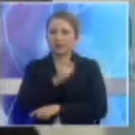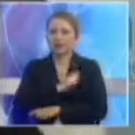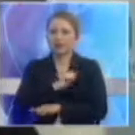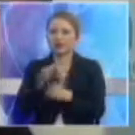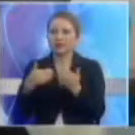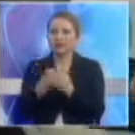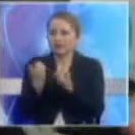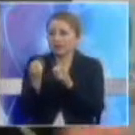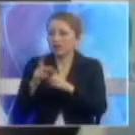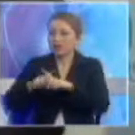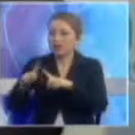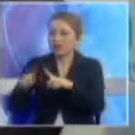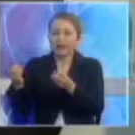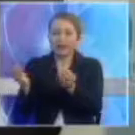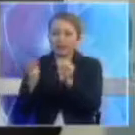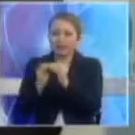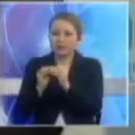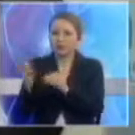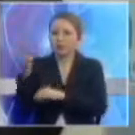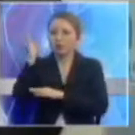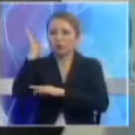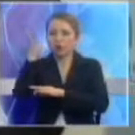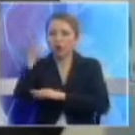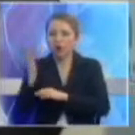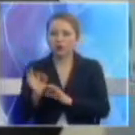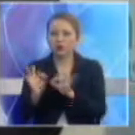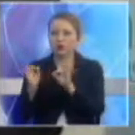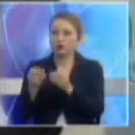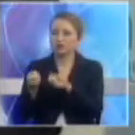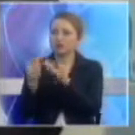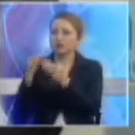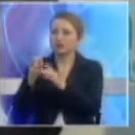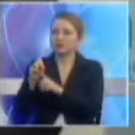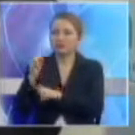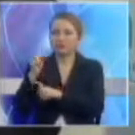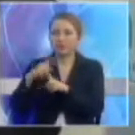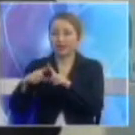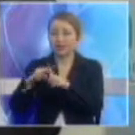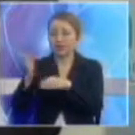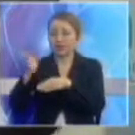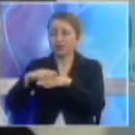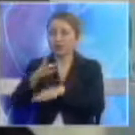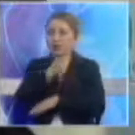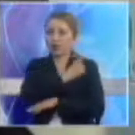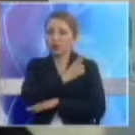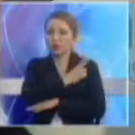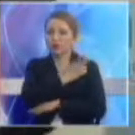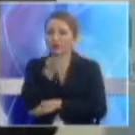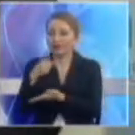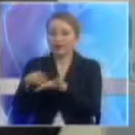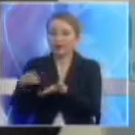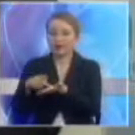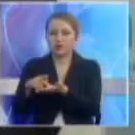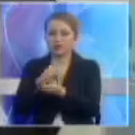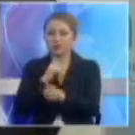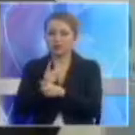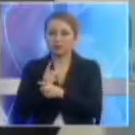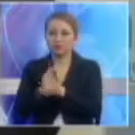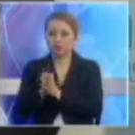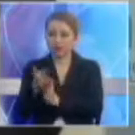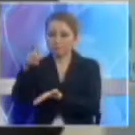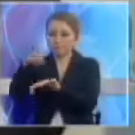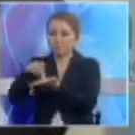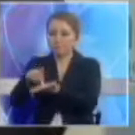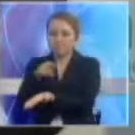cierto?, decenas de miles de profesores y docentes en el sistema de educación superior, en donde el pago ha sido absolutamente